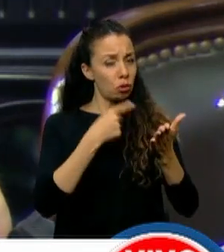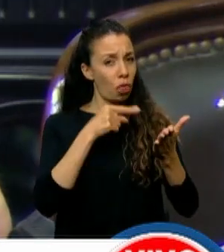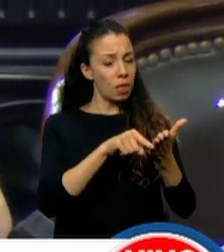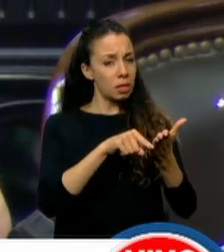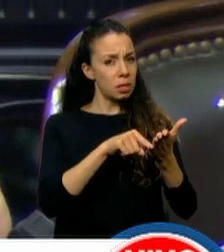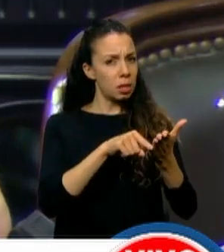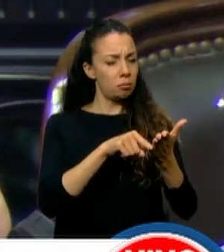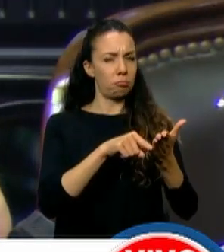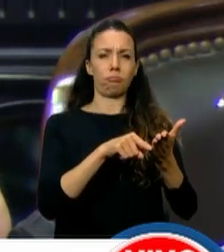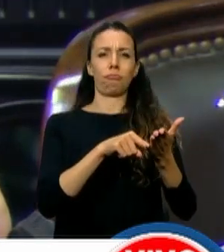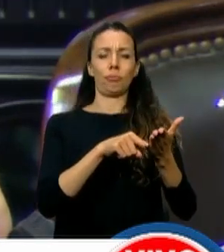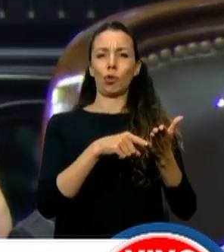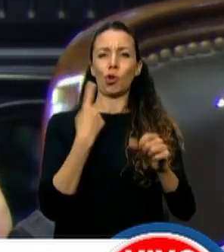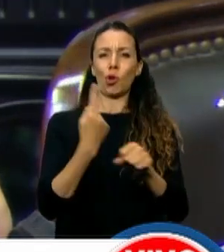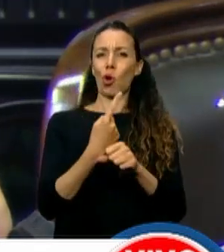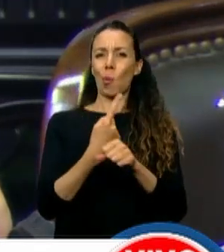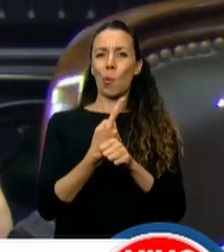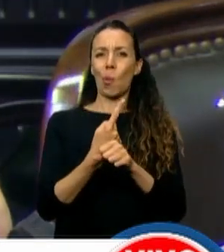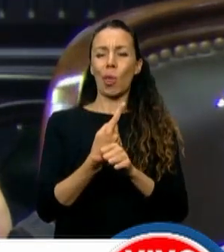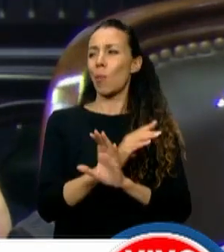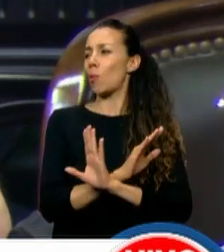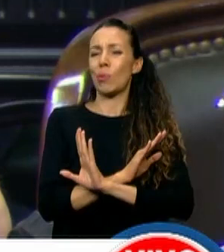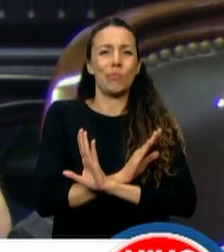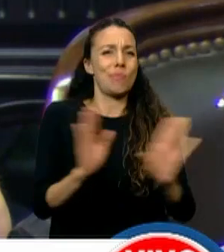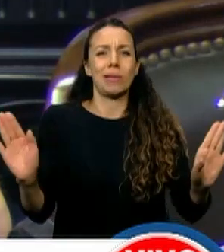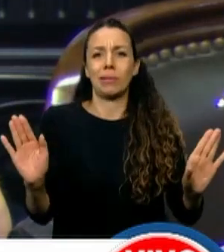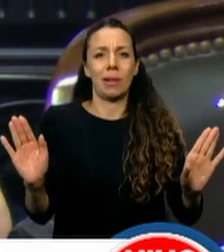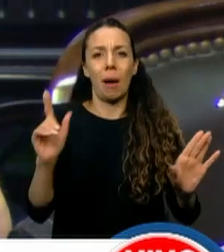podemos permitir que se le mienta más a los argentinos.